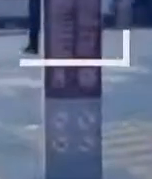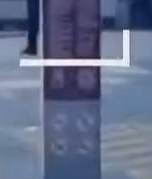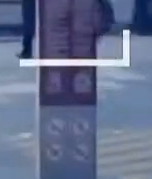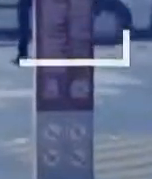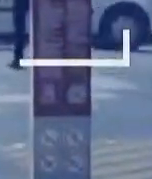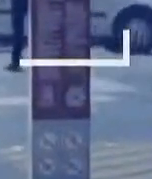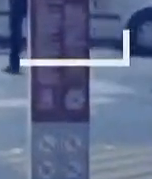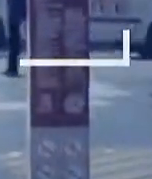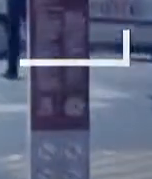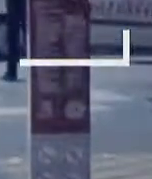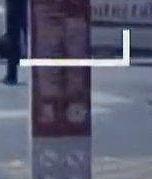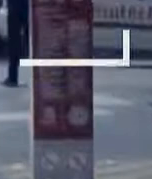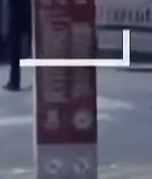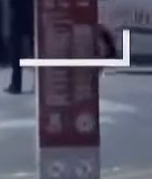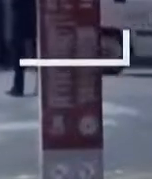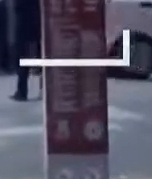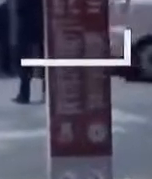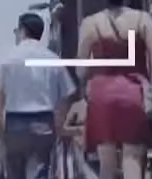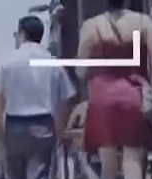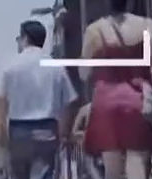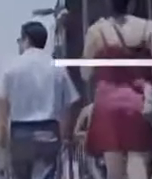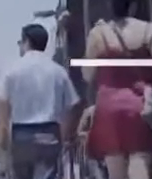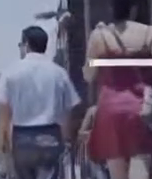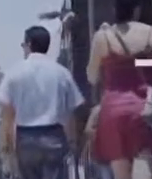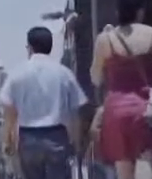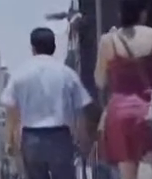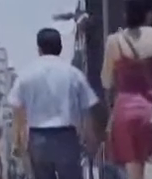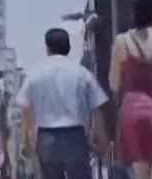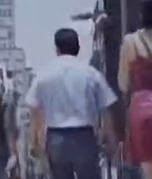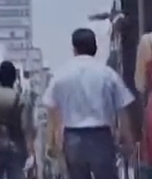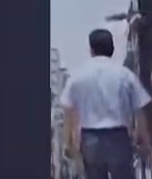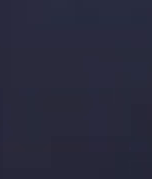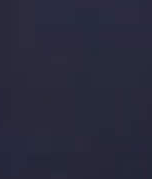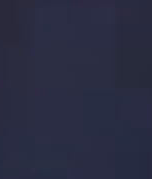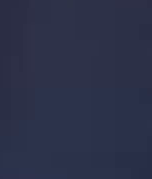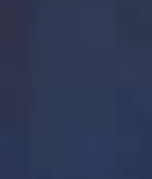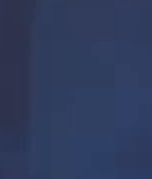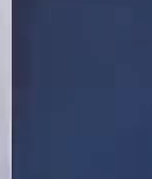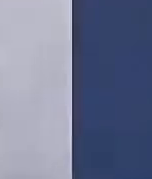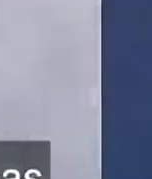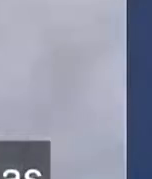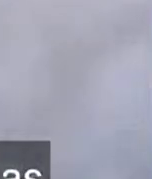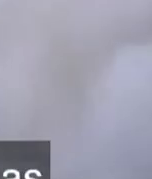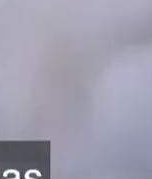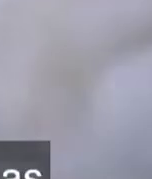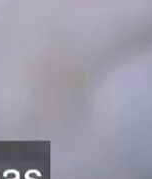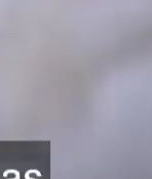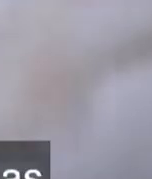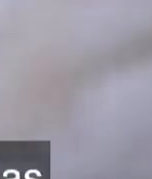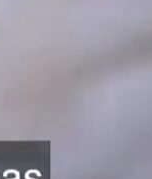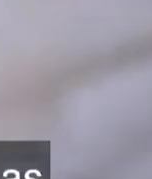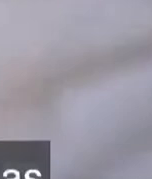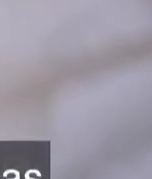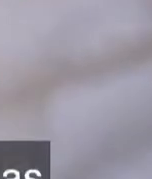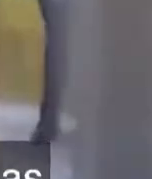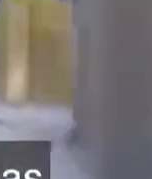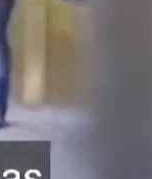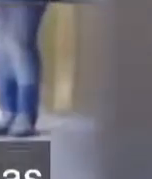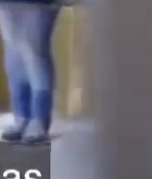desigualdad. En el nuevo Consejo Nacional de Humanidades, Ciencias y Tecnologías, CONACYT, garantizaremos el